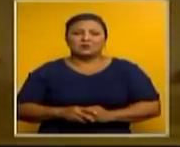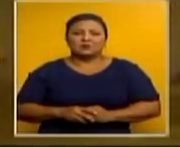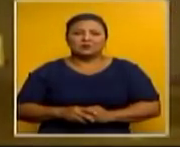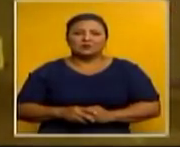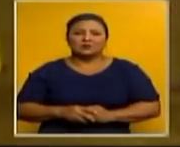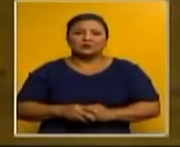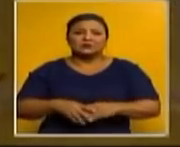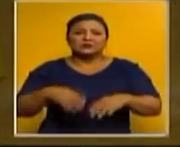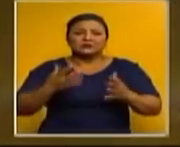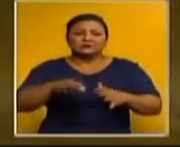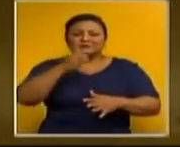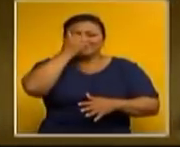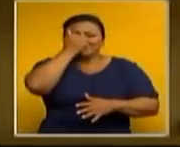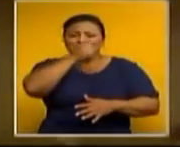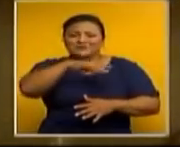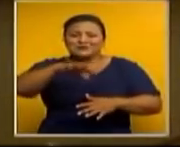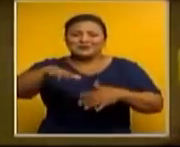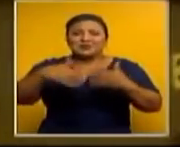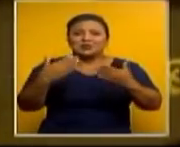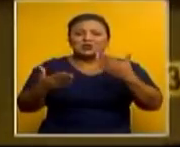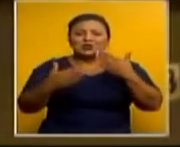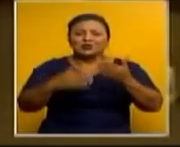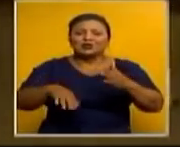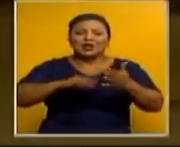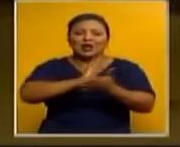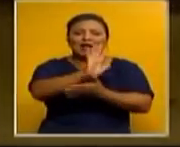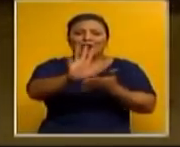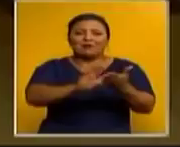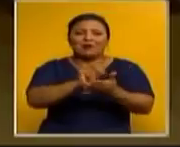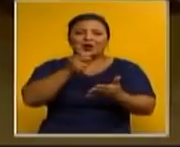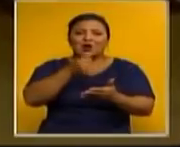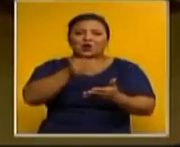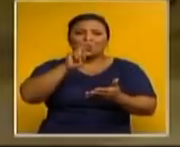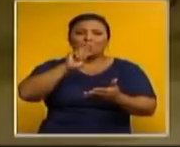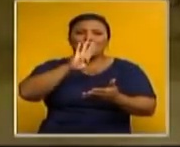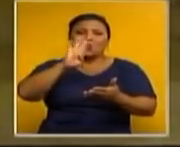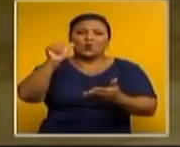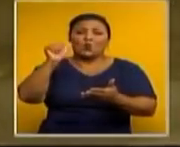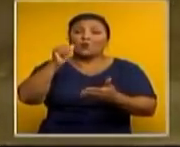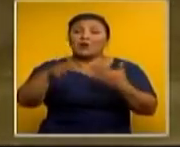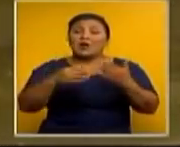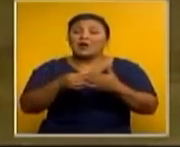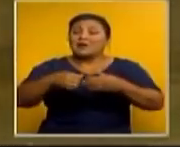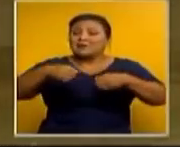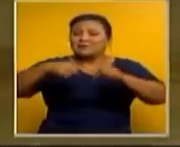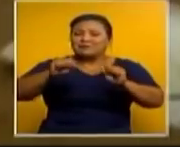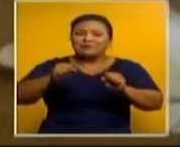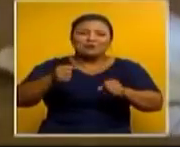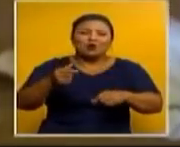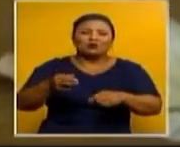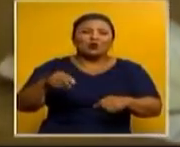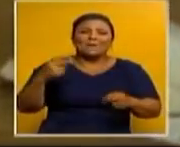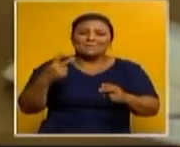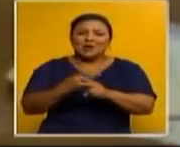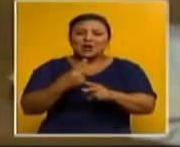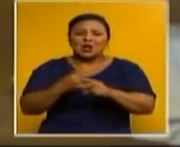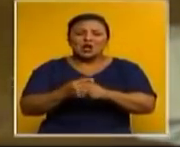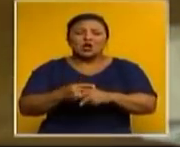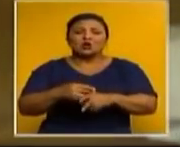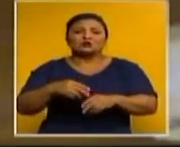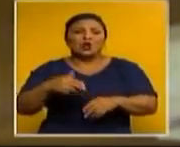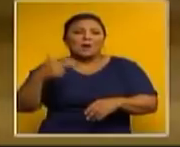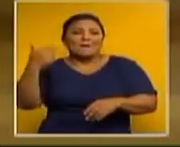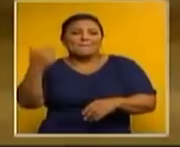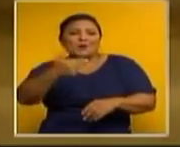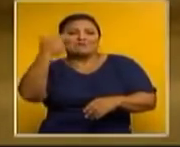El sangriento suceso ocurrió en el barrio Cuba de Manta, cuando sicarios a bordo de una motocicleta le propinaron 8 tiros a un